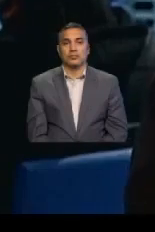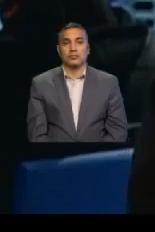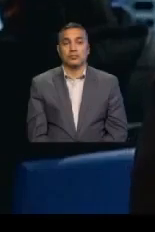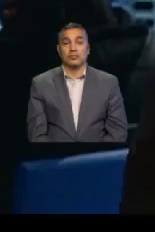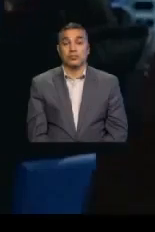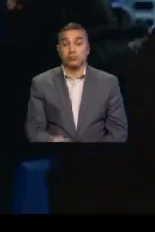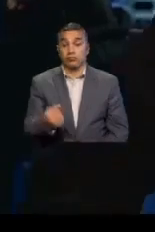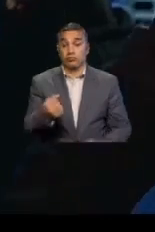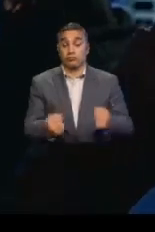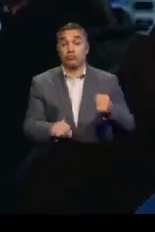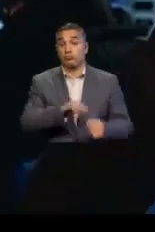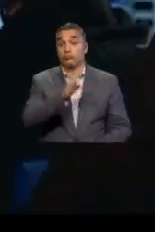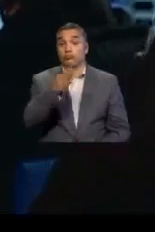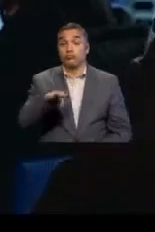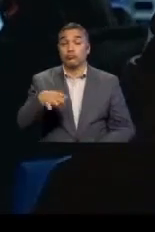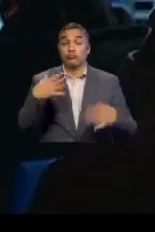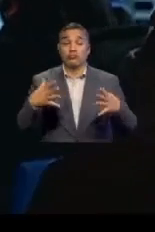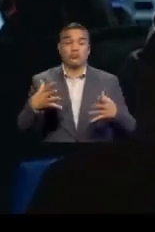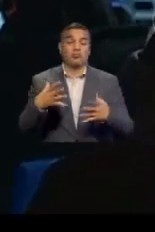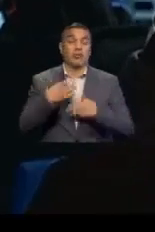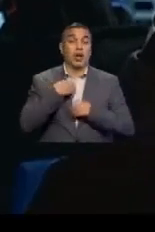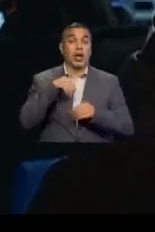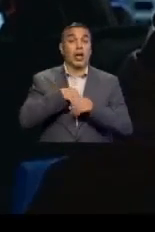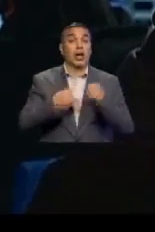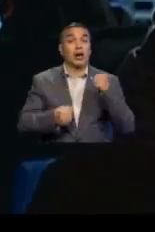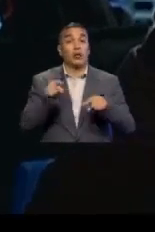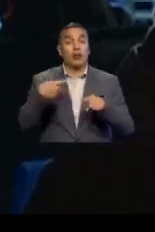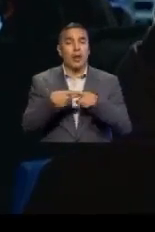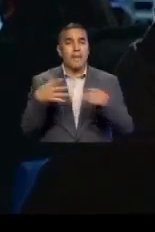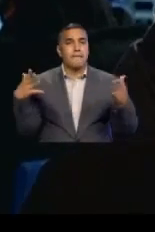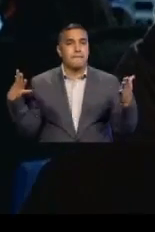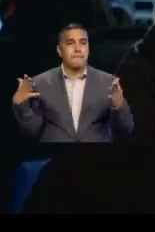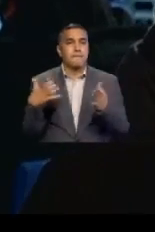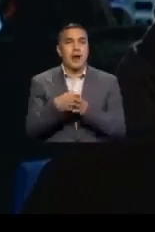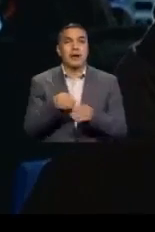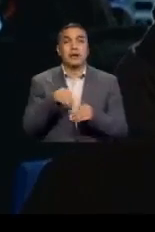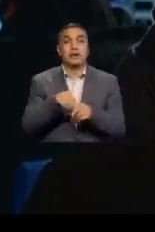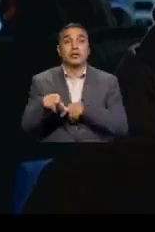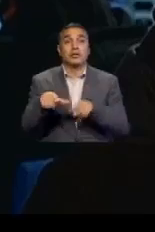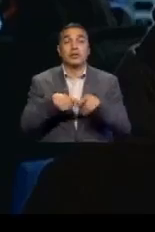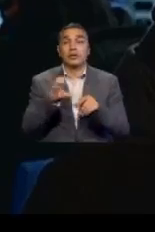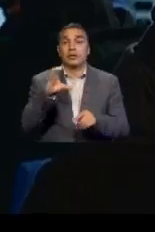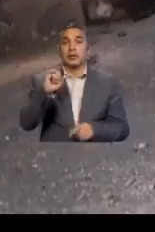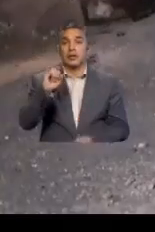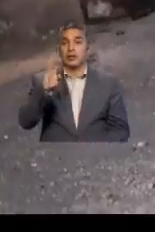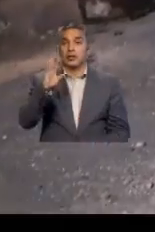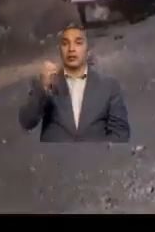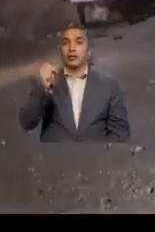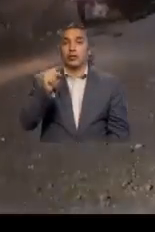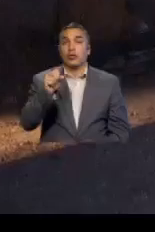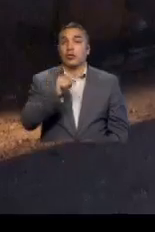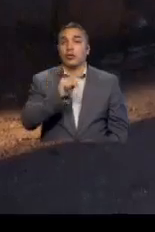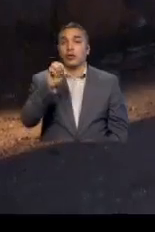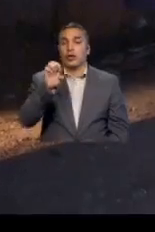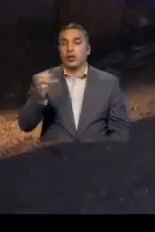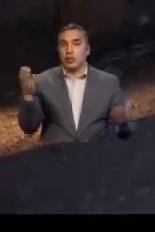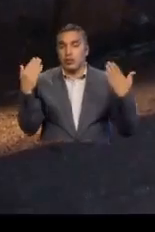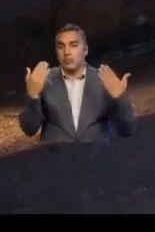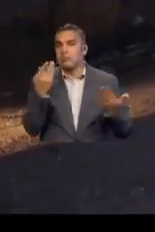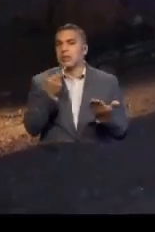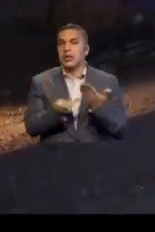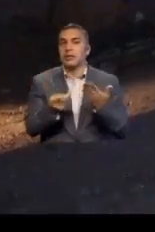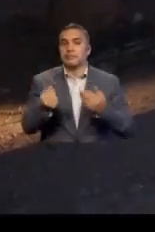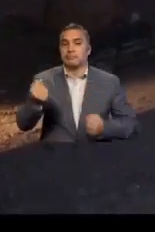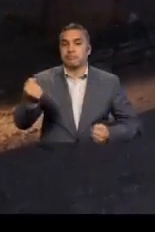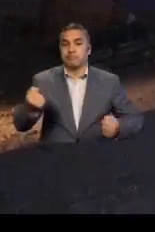El conductor de una camioneta quedó atrapado en su vehículo tras accidentarse en el sector de Los Ceibos, oeste de Guayaquil. Al parecer, un